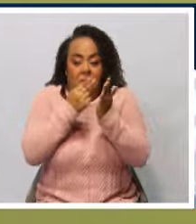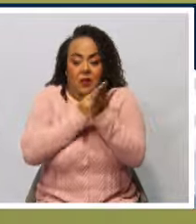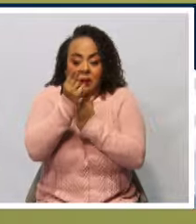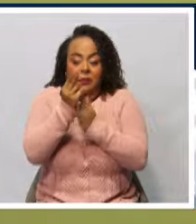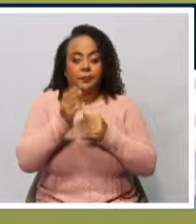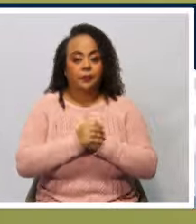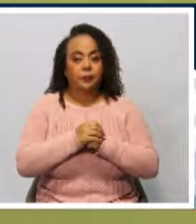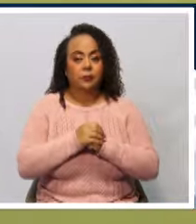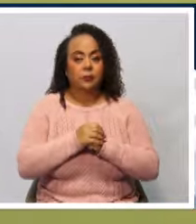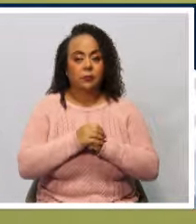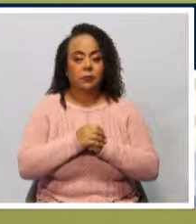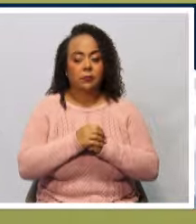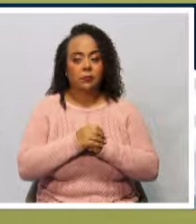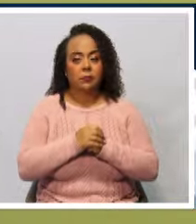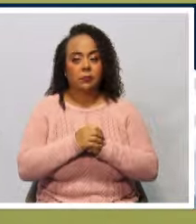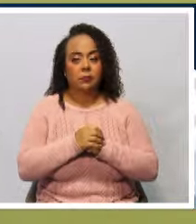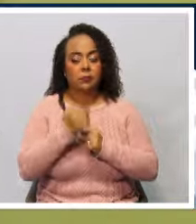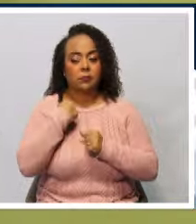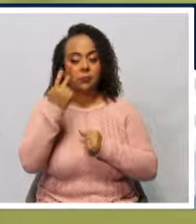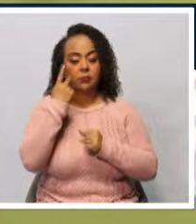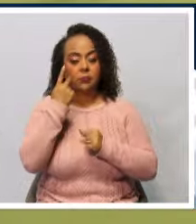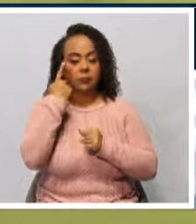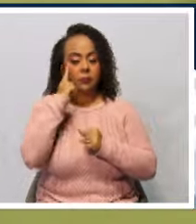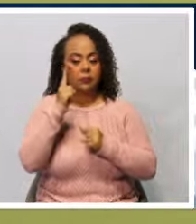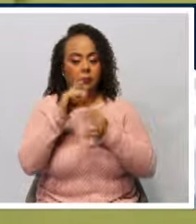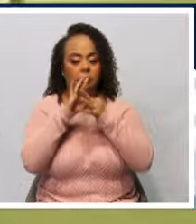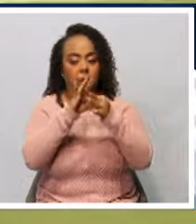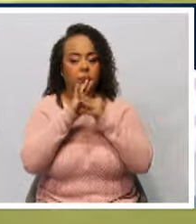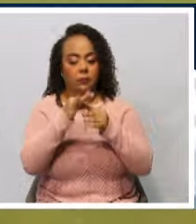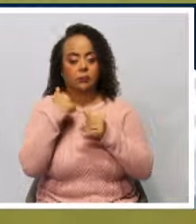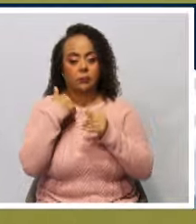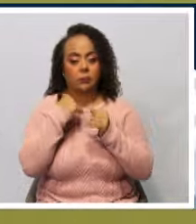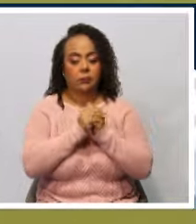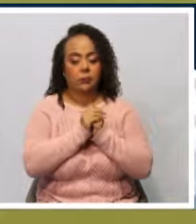también debido a la gran relación que tengo ahí